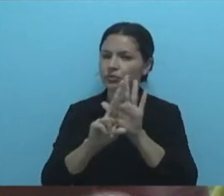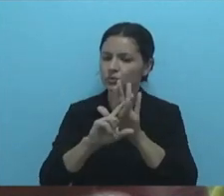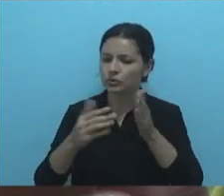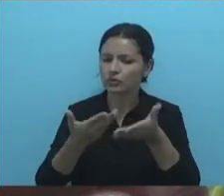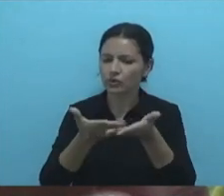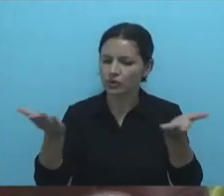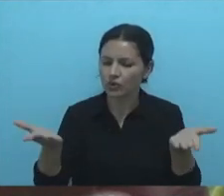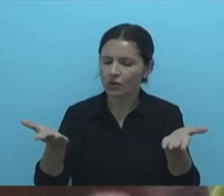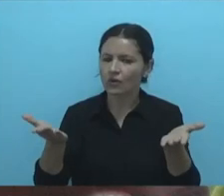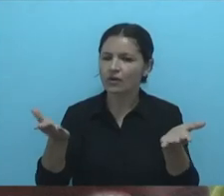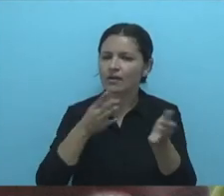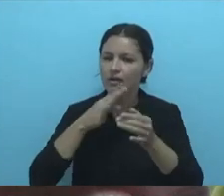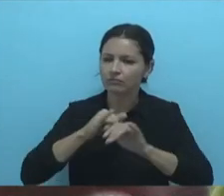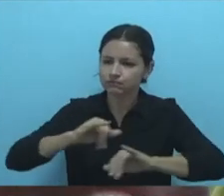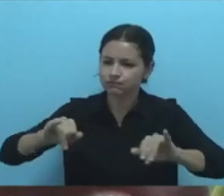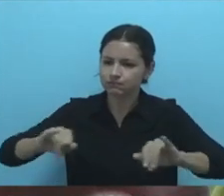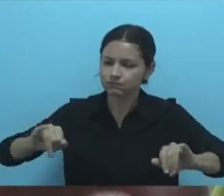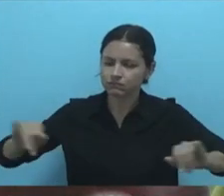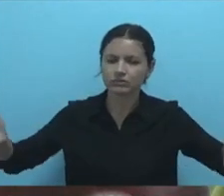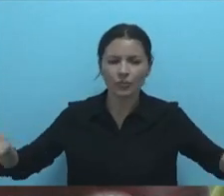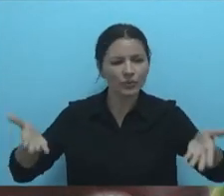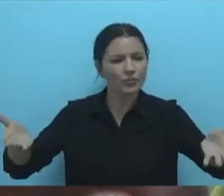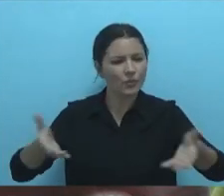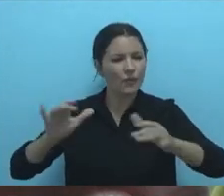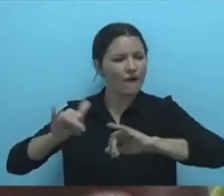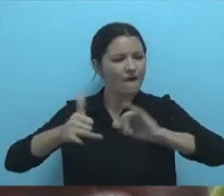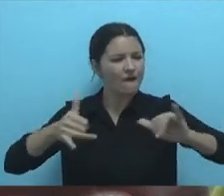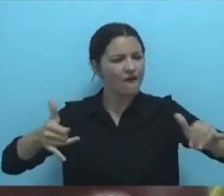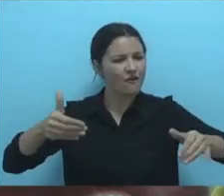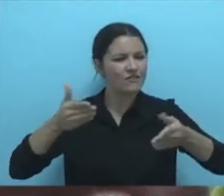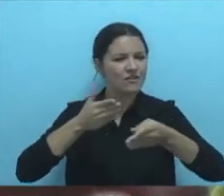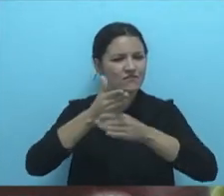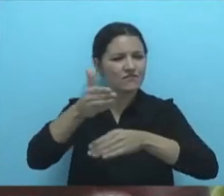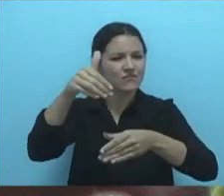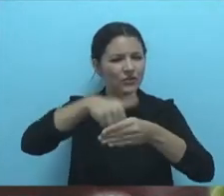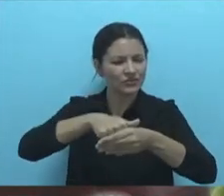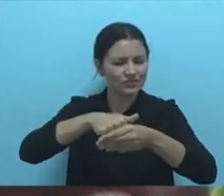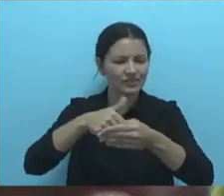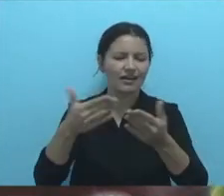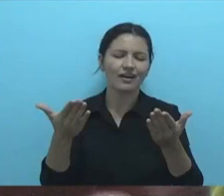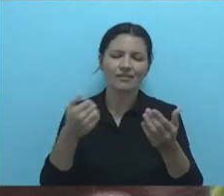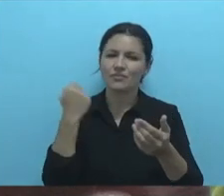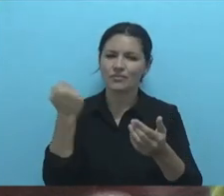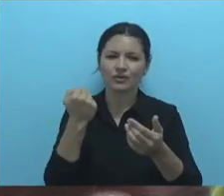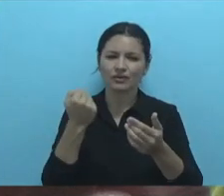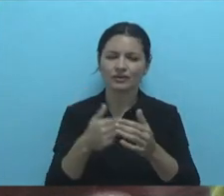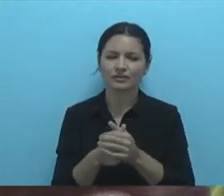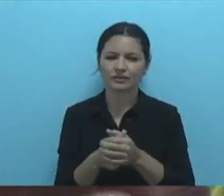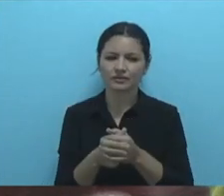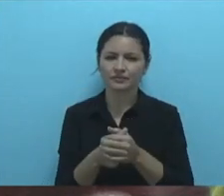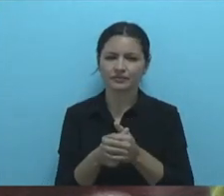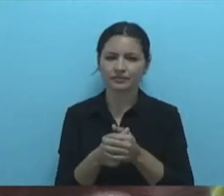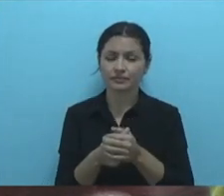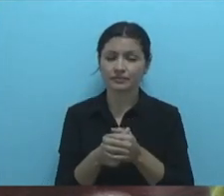se publicite y se promueva la participación de los jóvenes si tomamos la participación de los jóvenes desde el año 2012